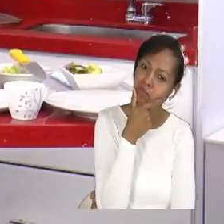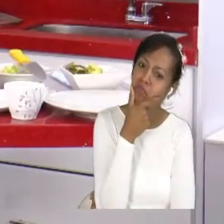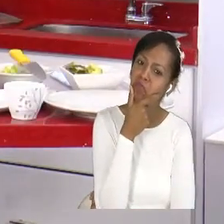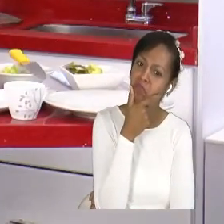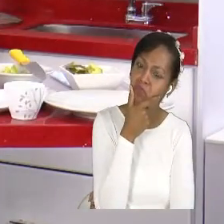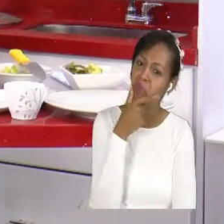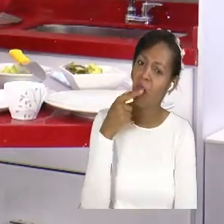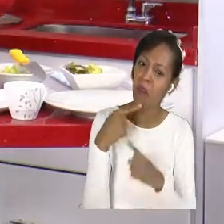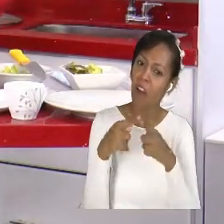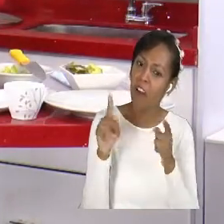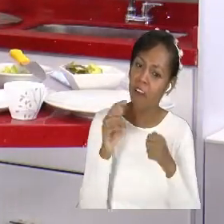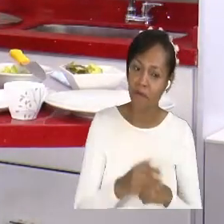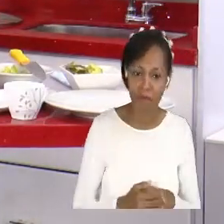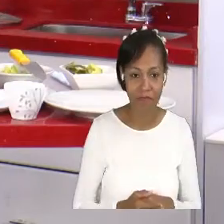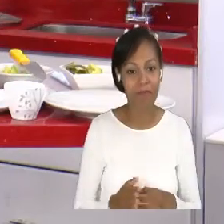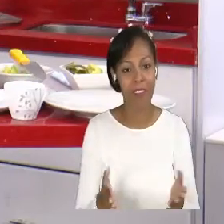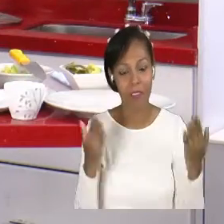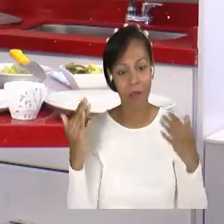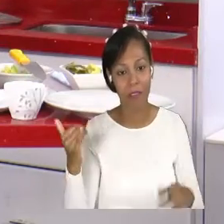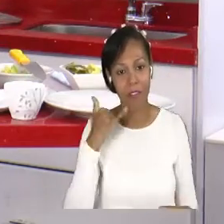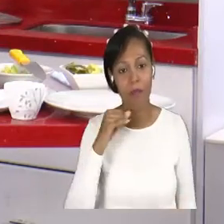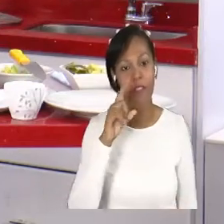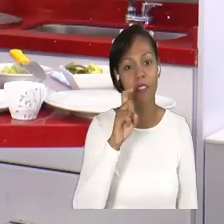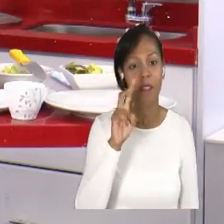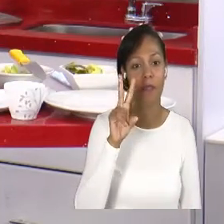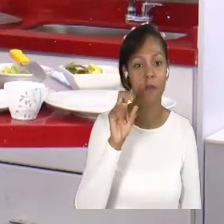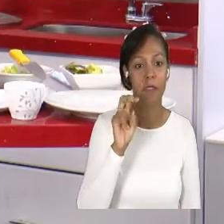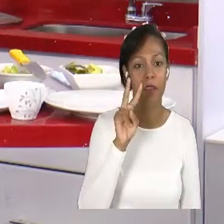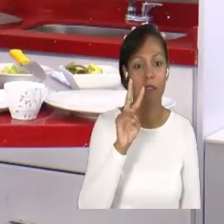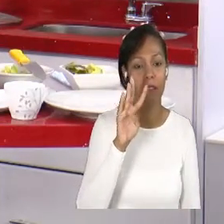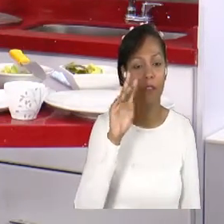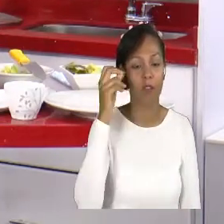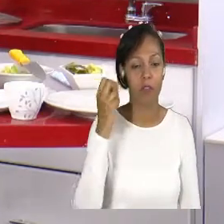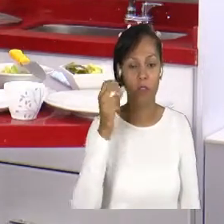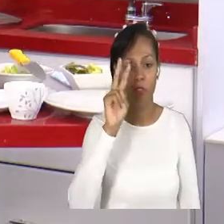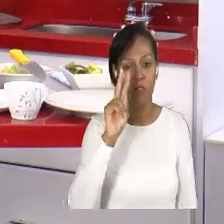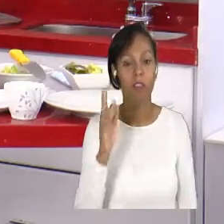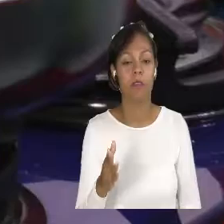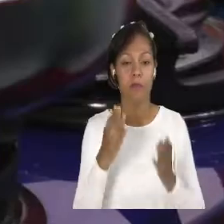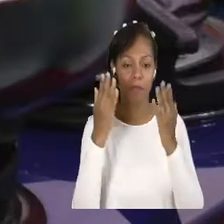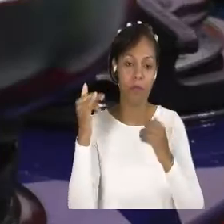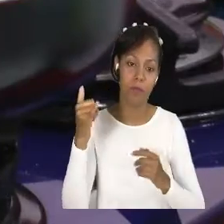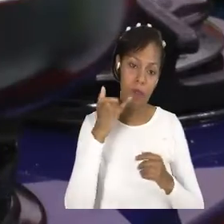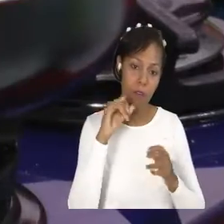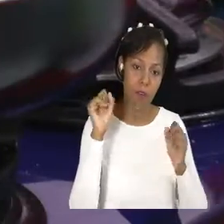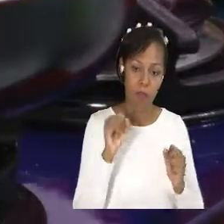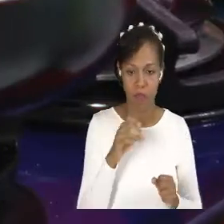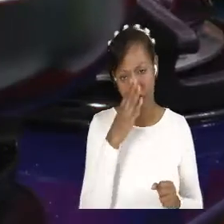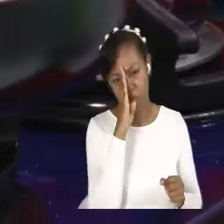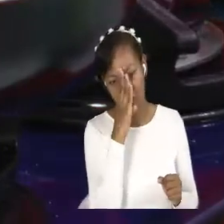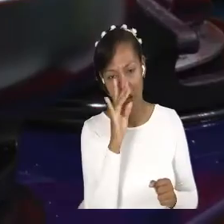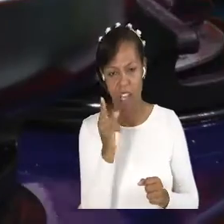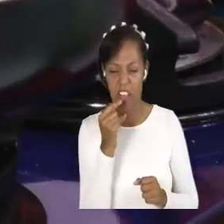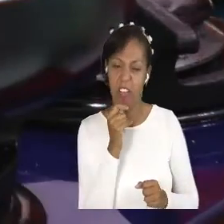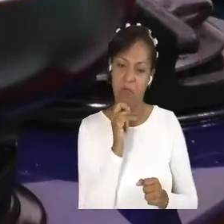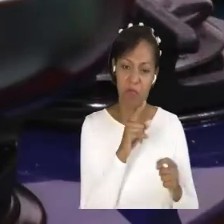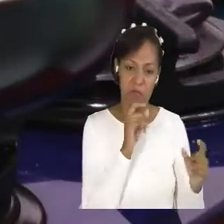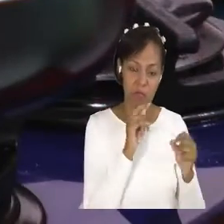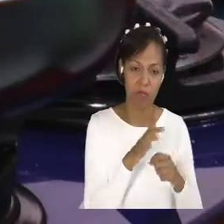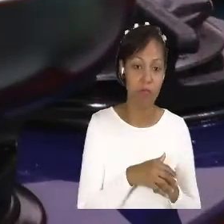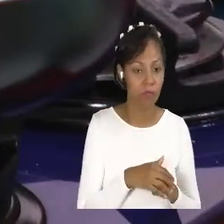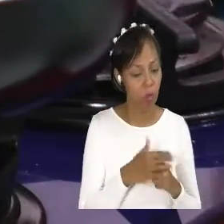televidentes, 620-2412. Línea de participación disponible para que marquen con nosotros, participen, sus dudas, inquietudes, la receta